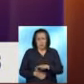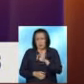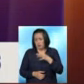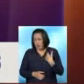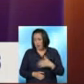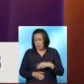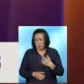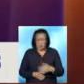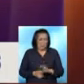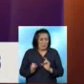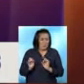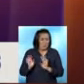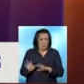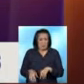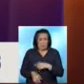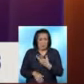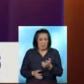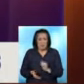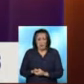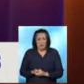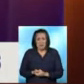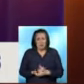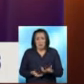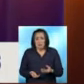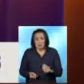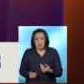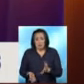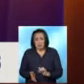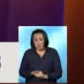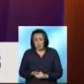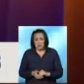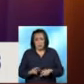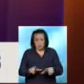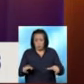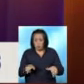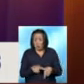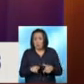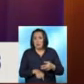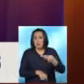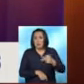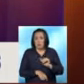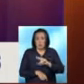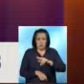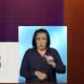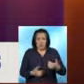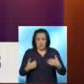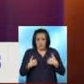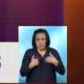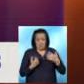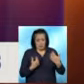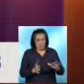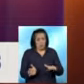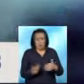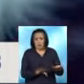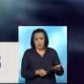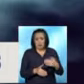casos muy horribles, se puede decir de alguna manera, en la zona de Huachipa, de animales que han muerto en sus propias granjas. Cuando